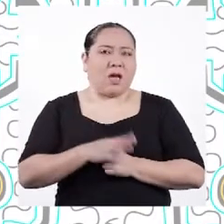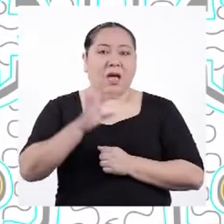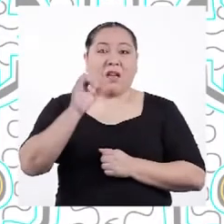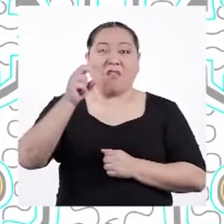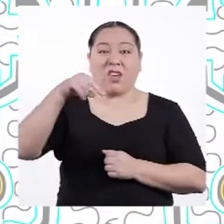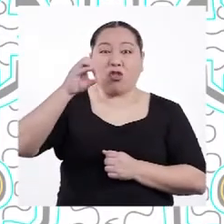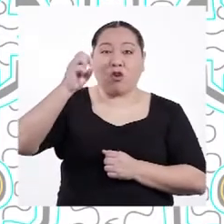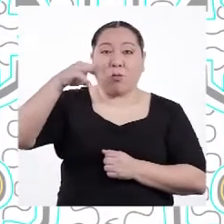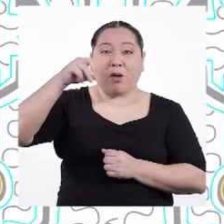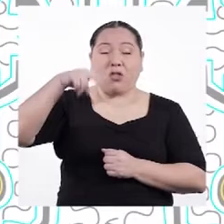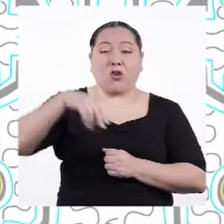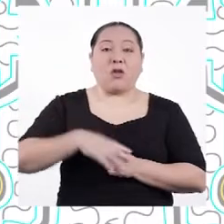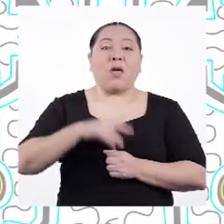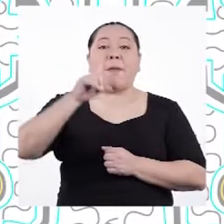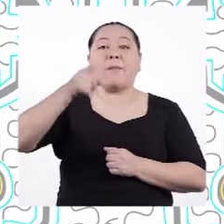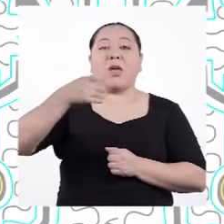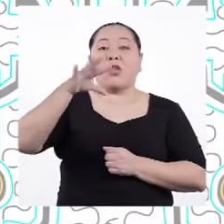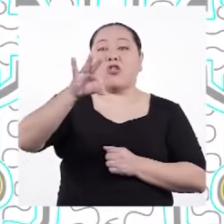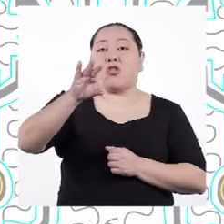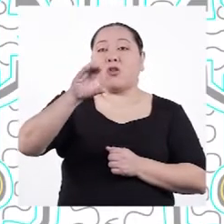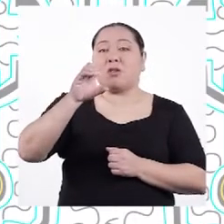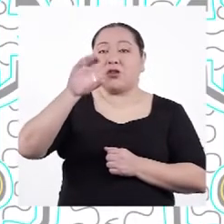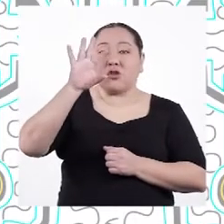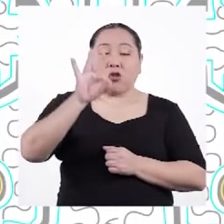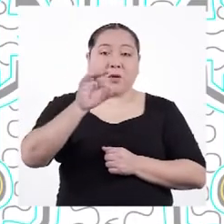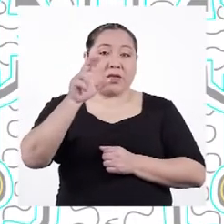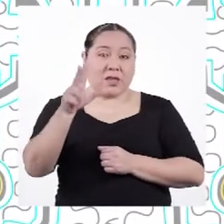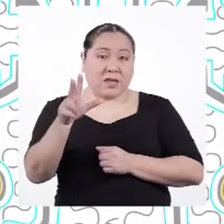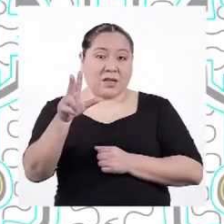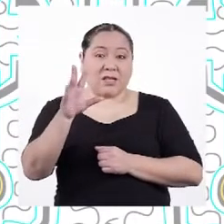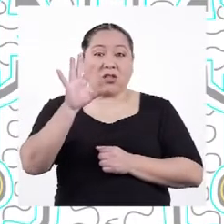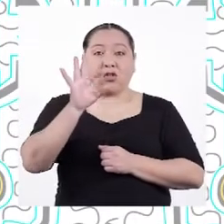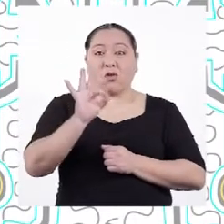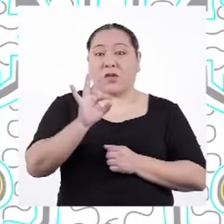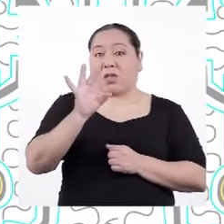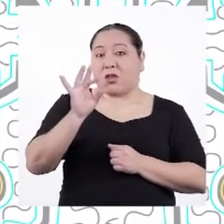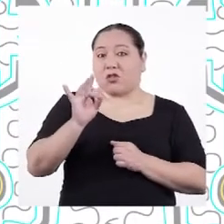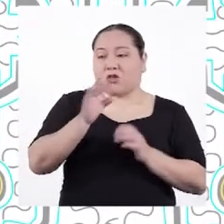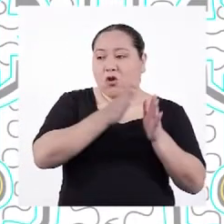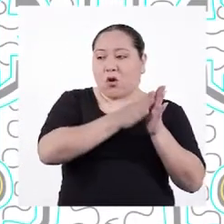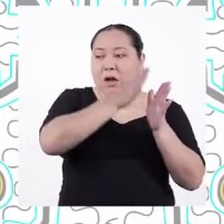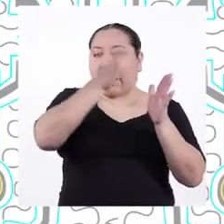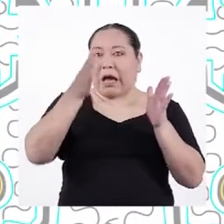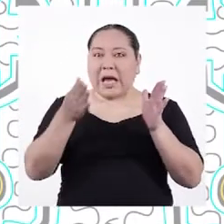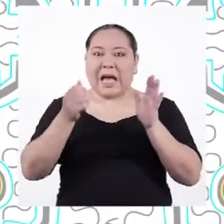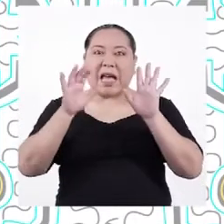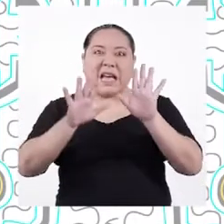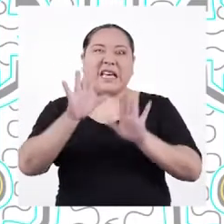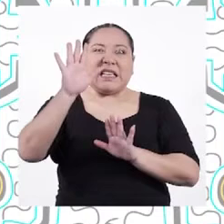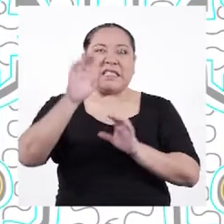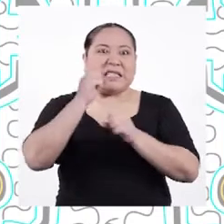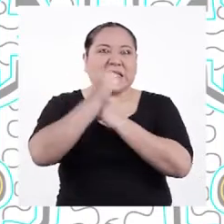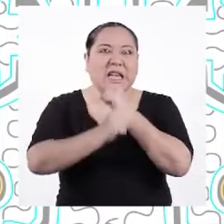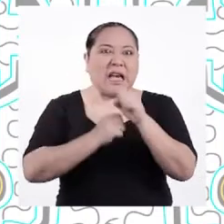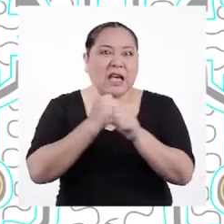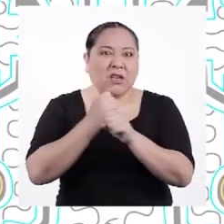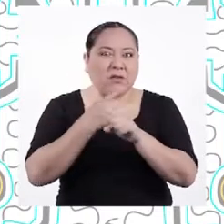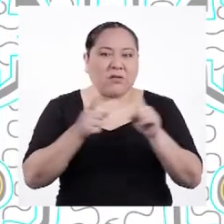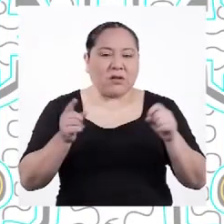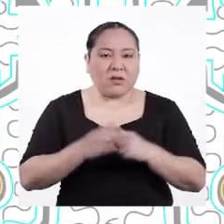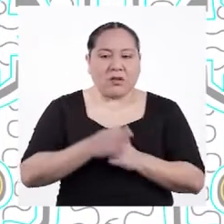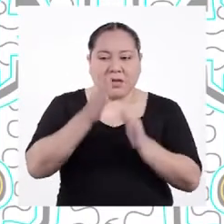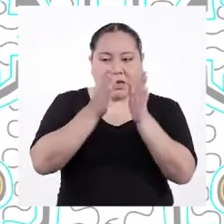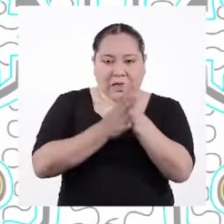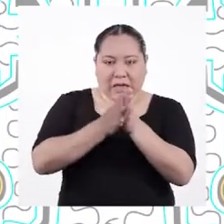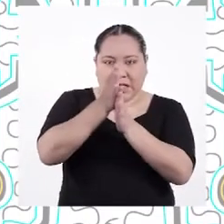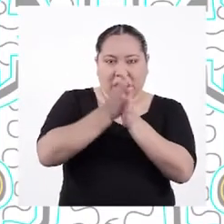de 1983 y 1998 hay 15 años de diferencia. Y entre el de